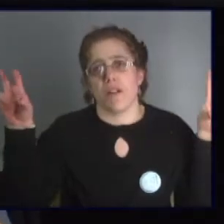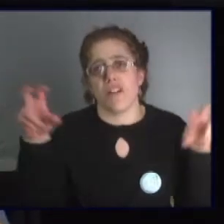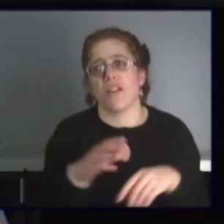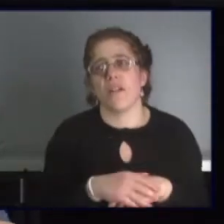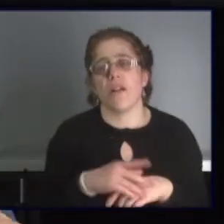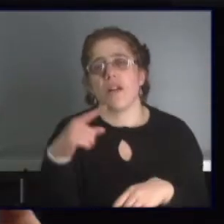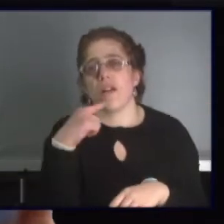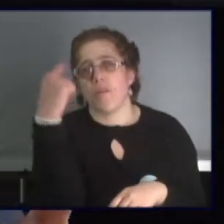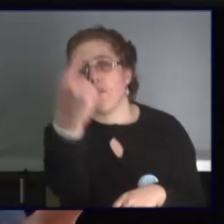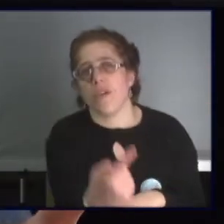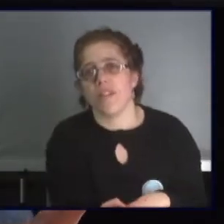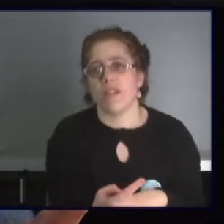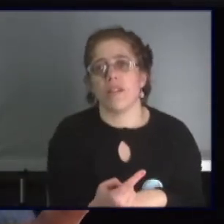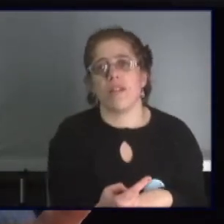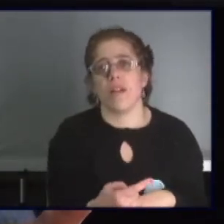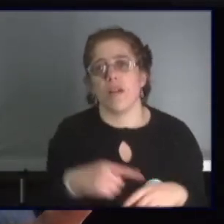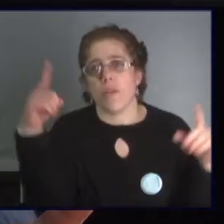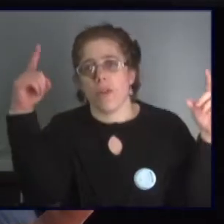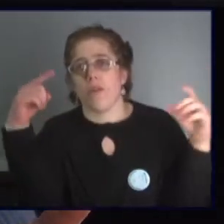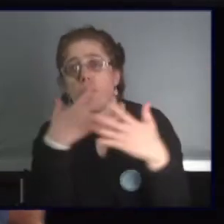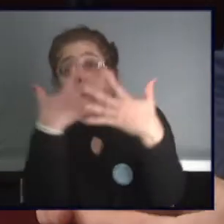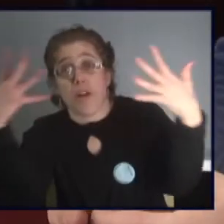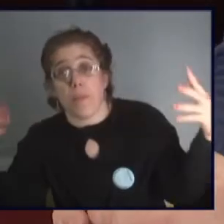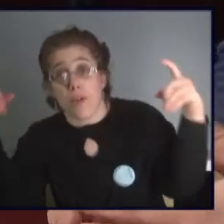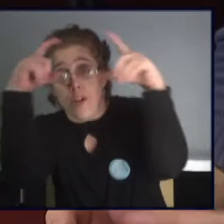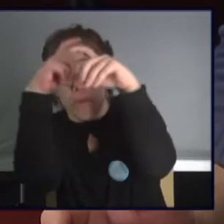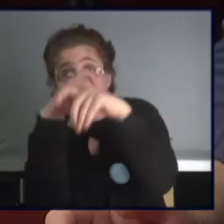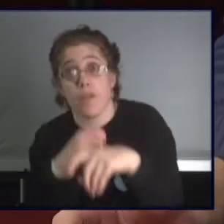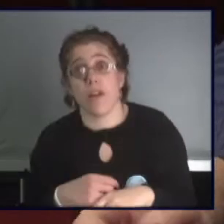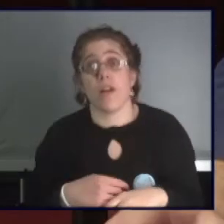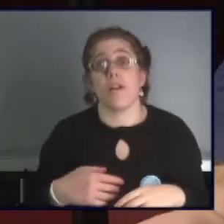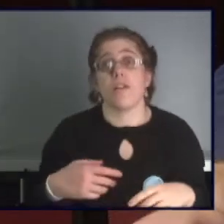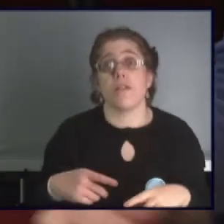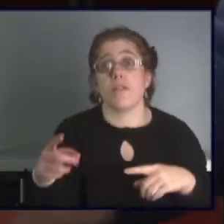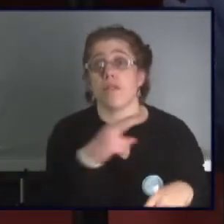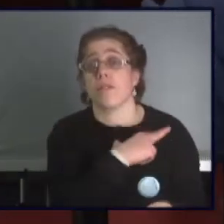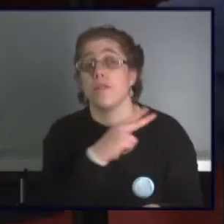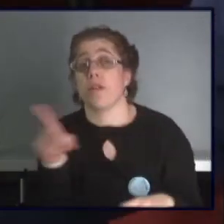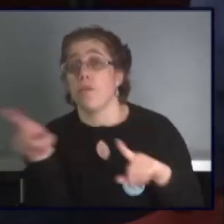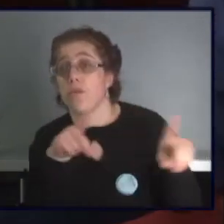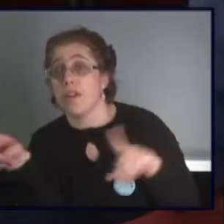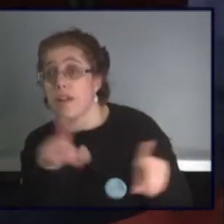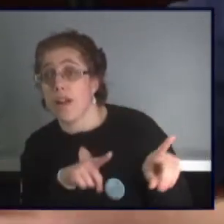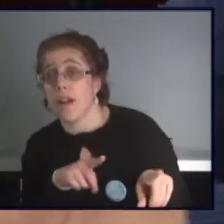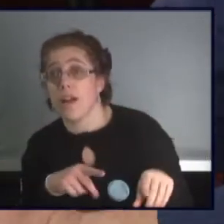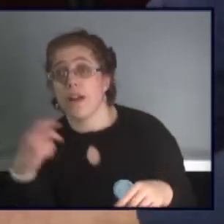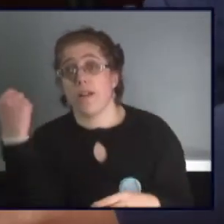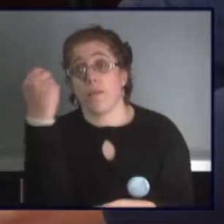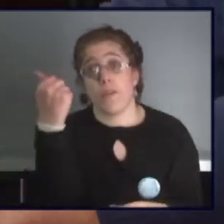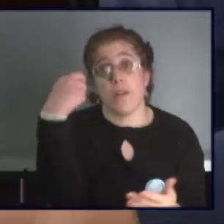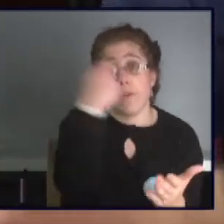dando respuesta a los grandes problemas que tiene la población desde la inseguridad hasta el tema salarial